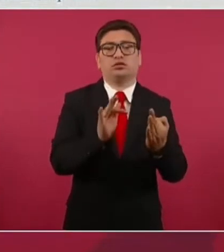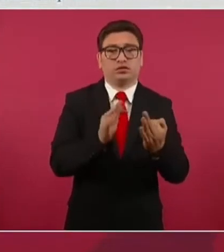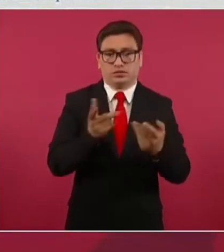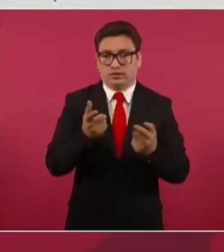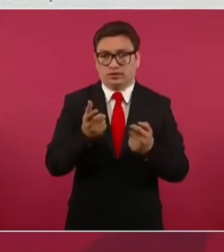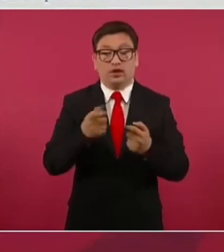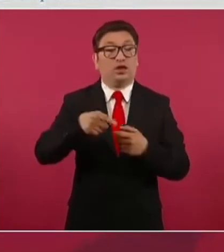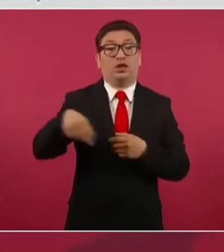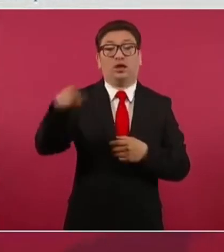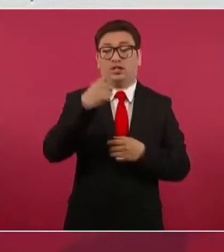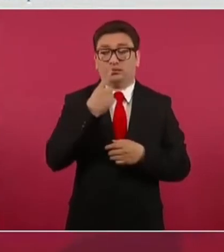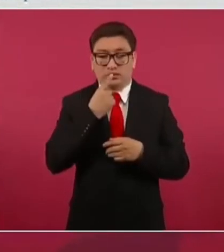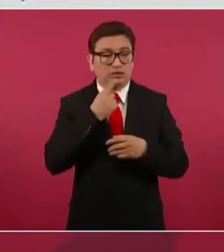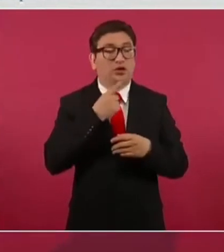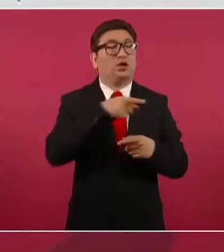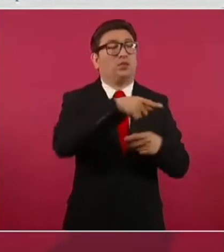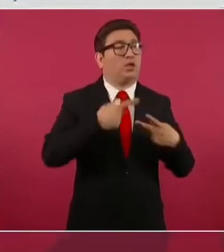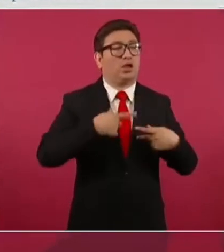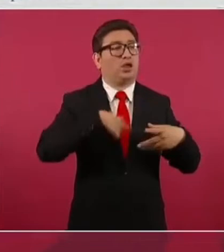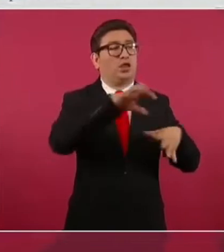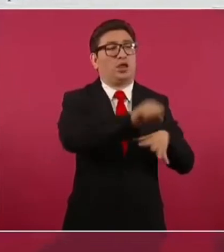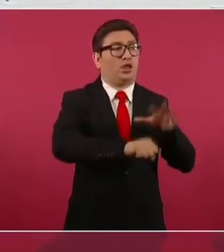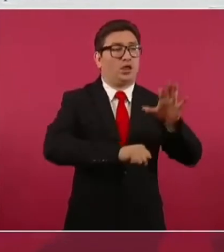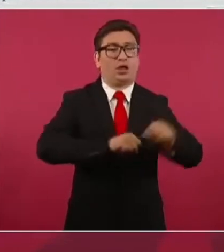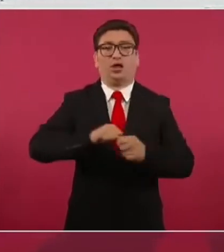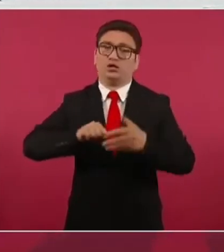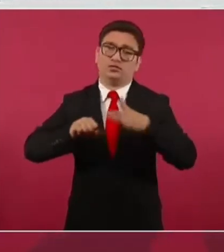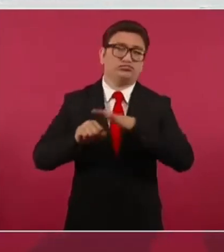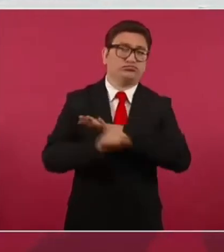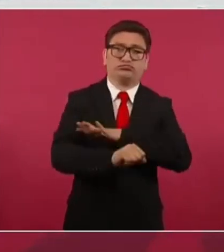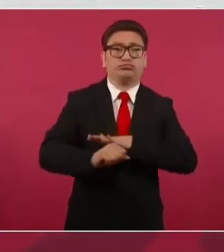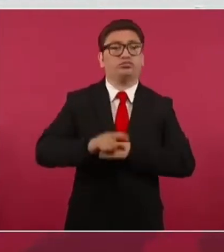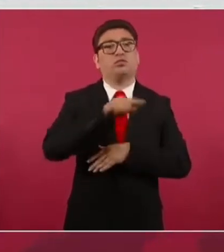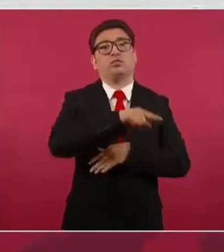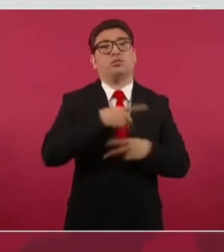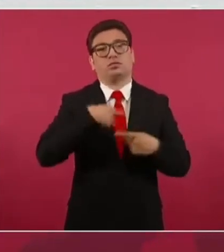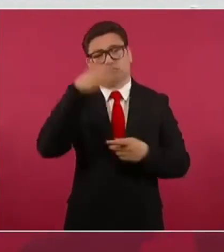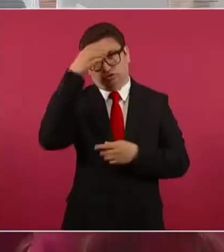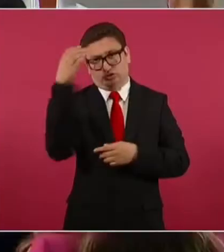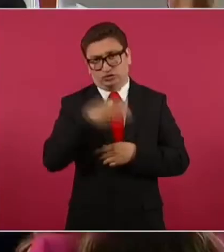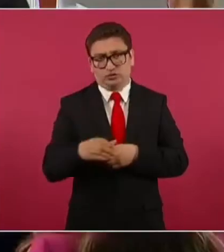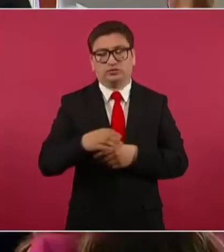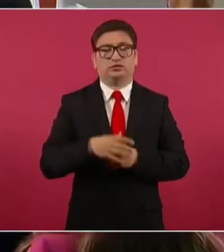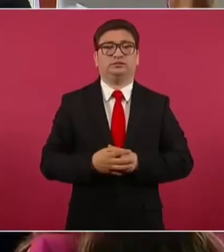el confinamiento de los individuos de tendencias criminales